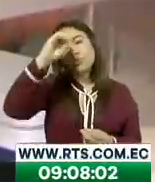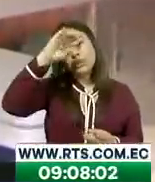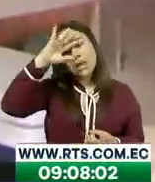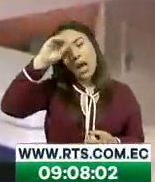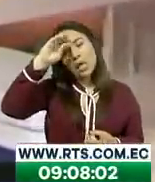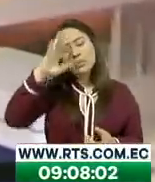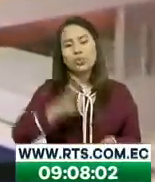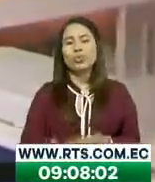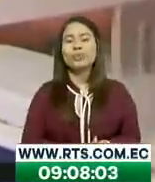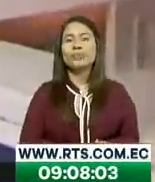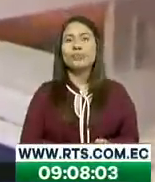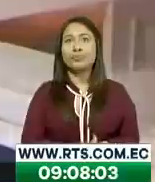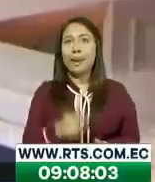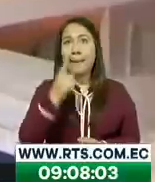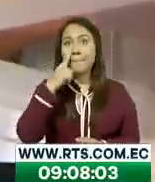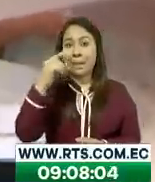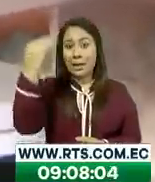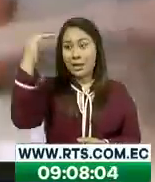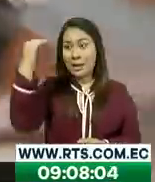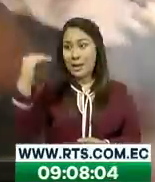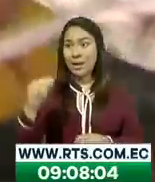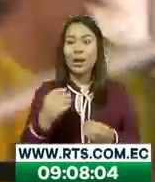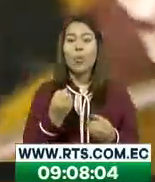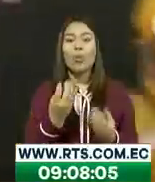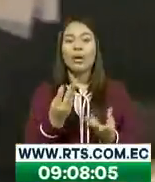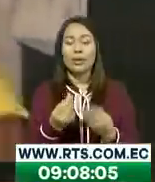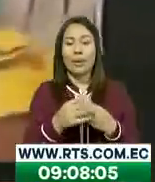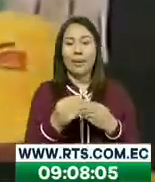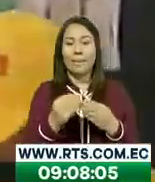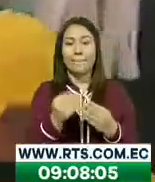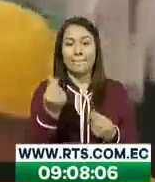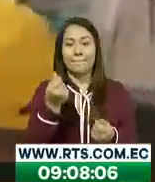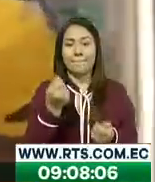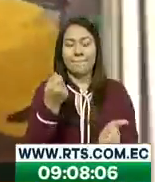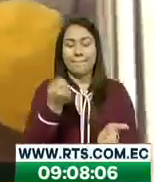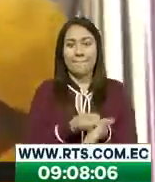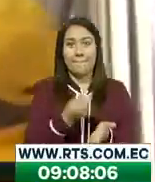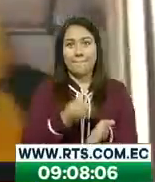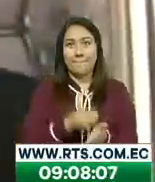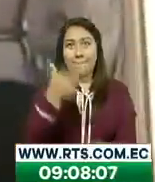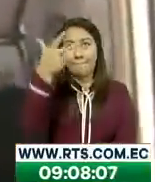definitivamente. Ahí están los precios, si me ayuda mi compañero camarógrafo,